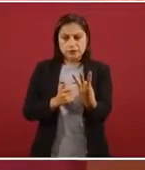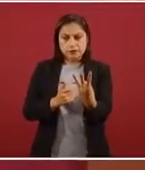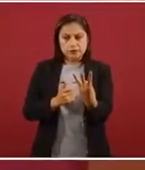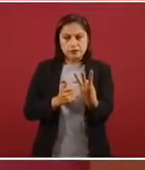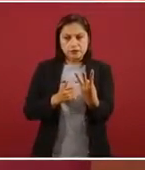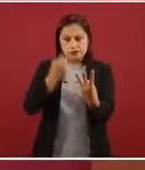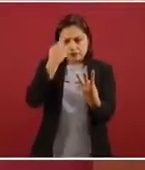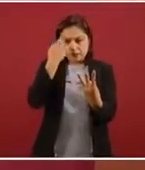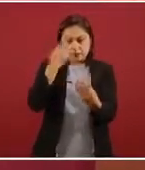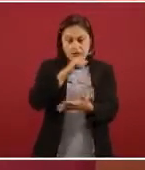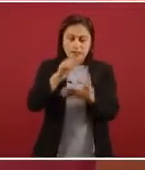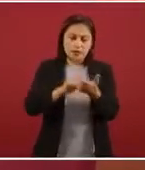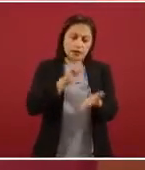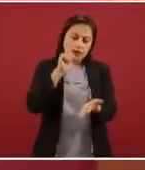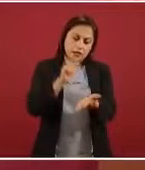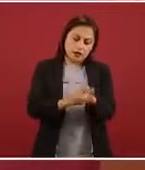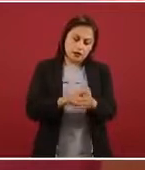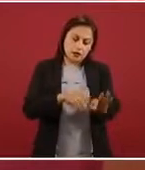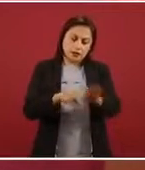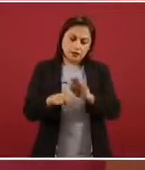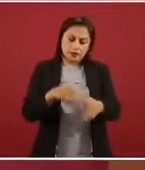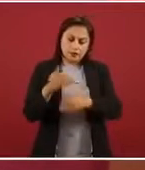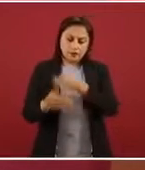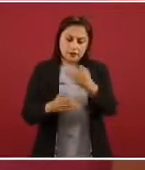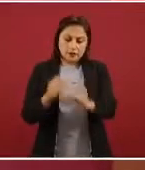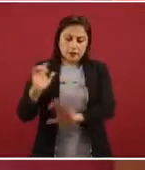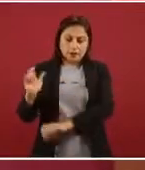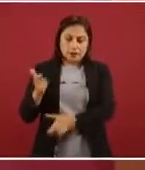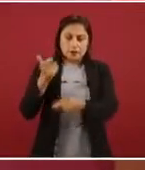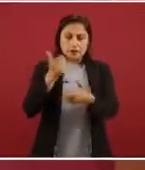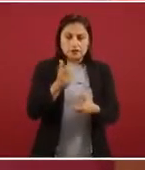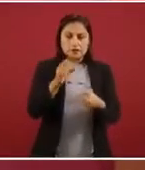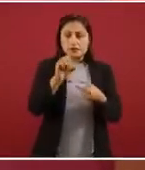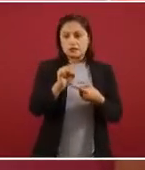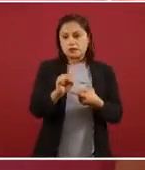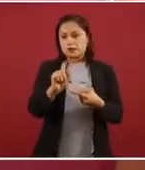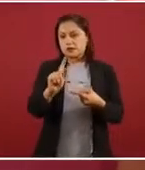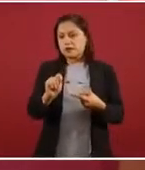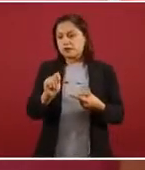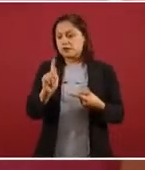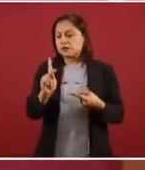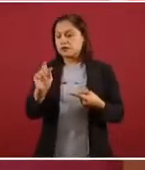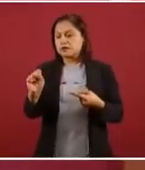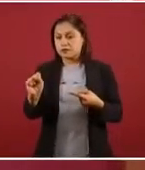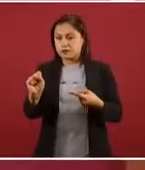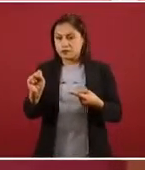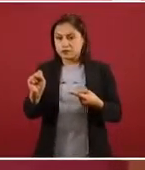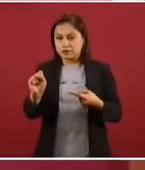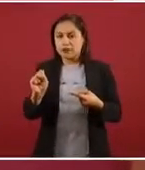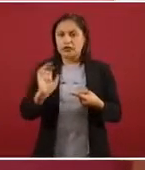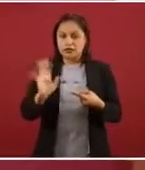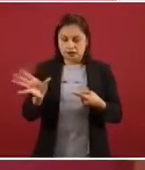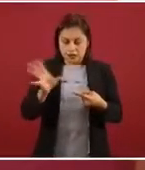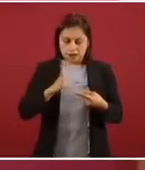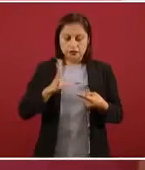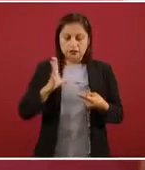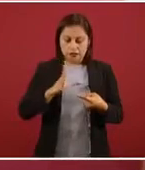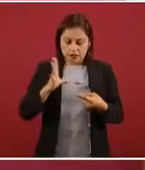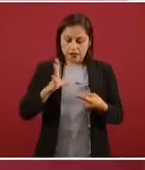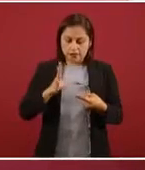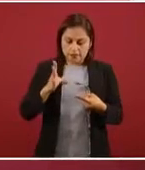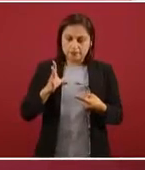ejecución de la política laboral. Presupuesto para la Secretaría del Trabajo, que ya tiene para este